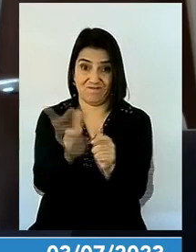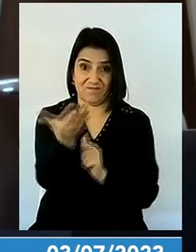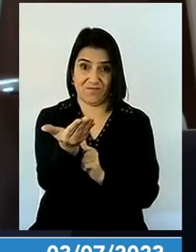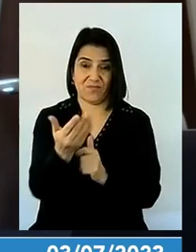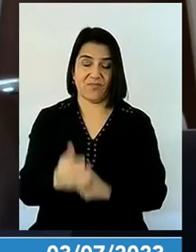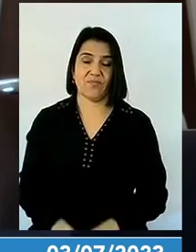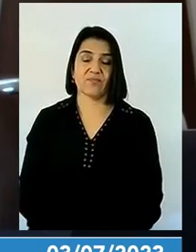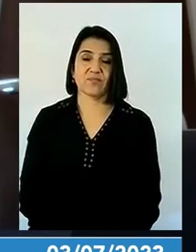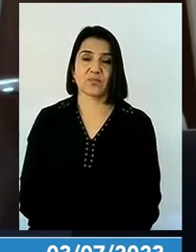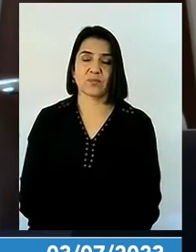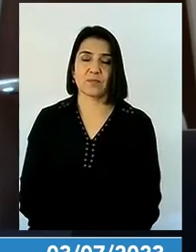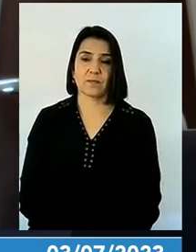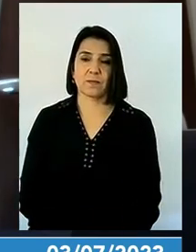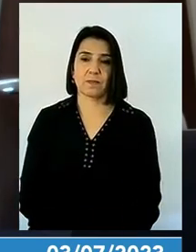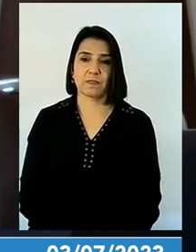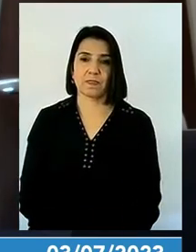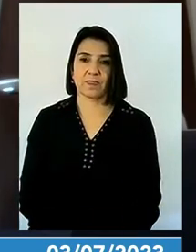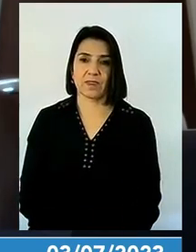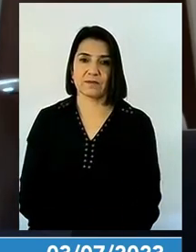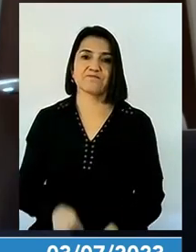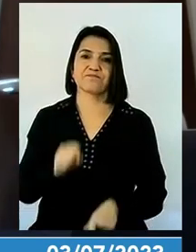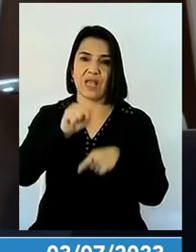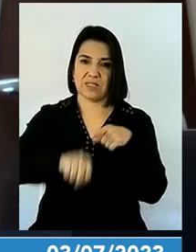tomen en consideración nuestra petición.